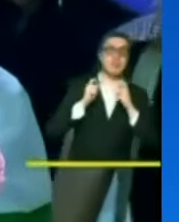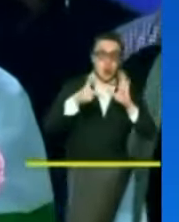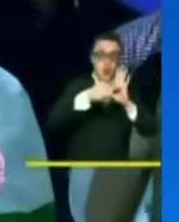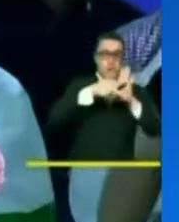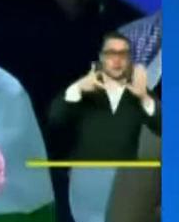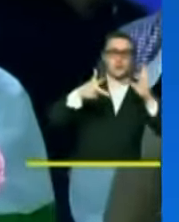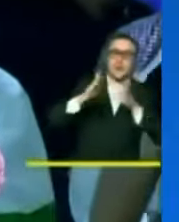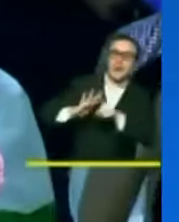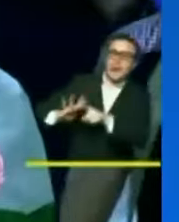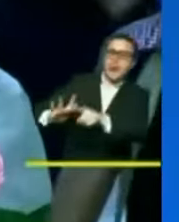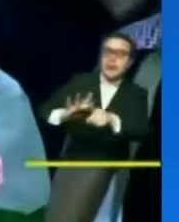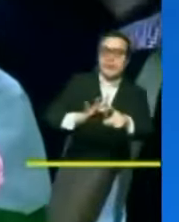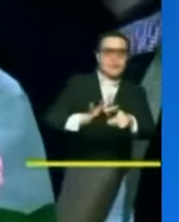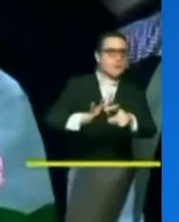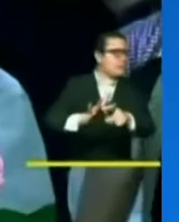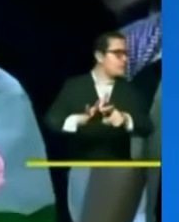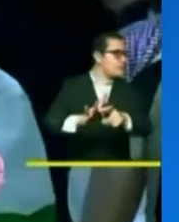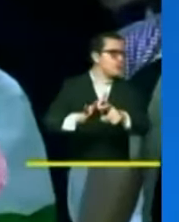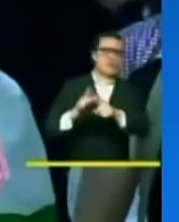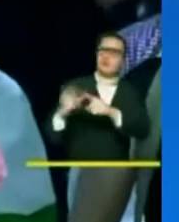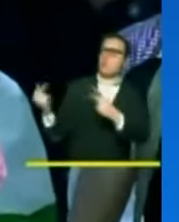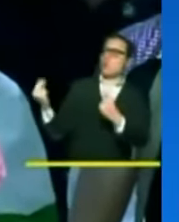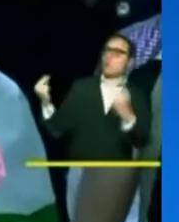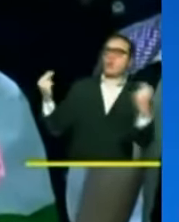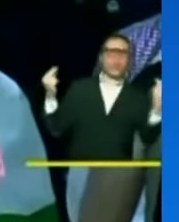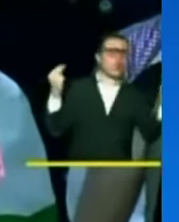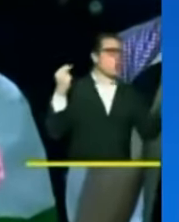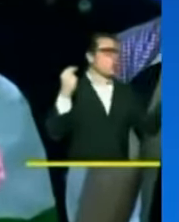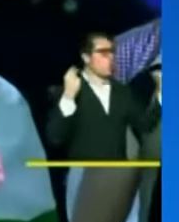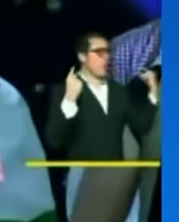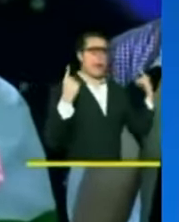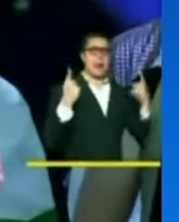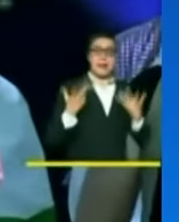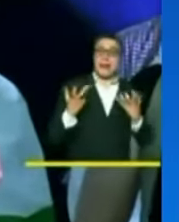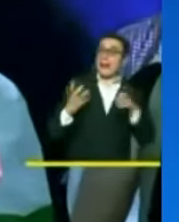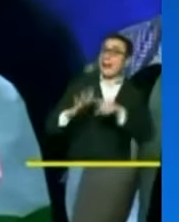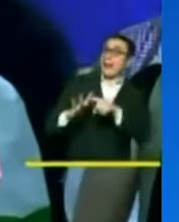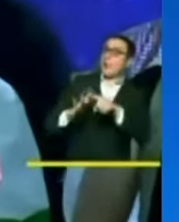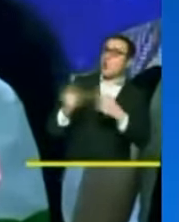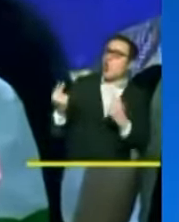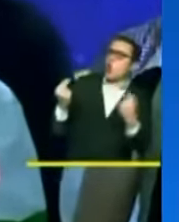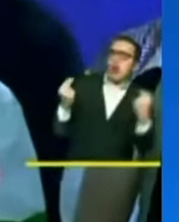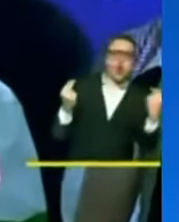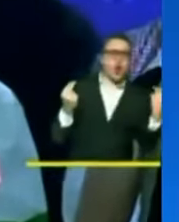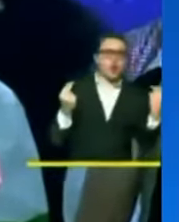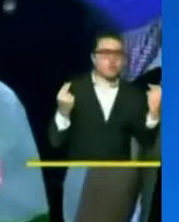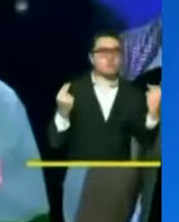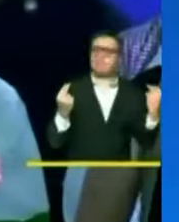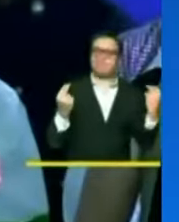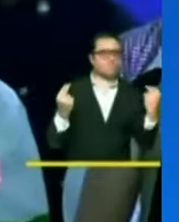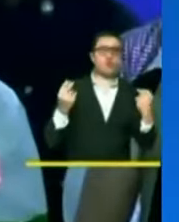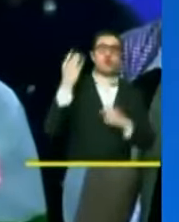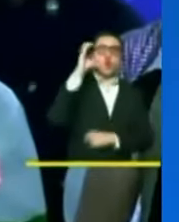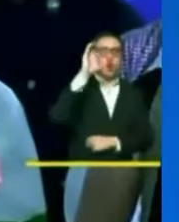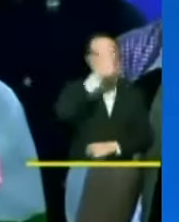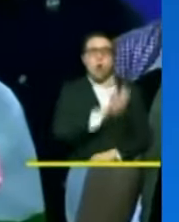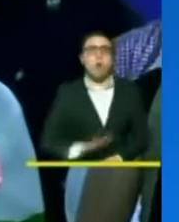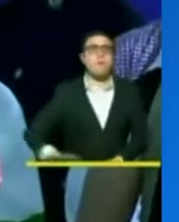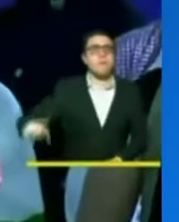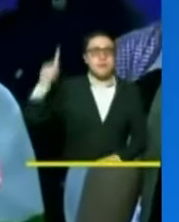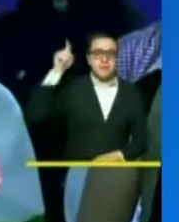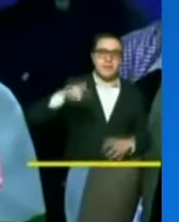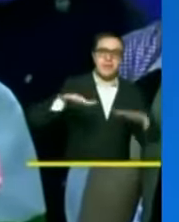principios de los cuales el presidente Gustavo Petro ha dicho que es fiel y que es